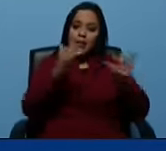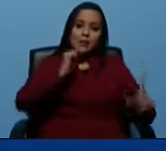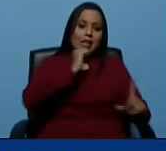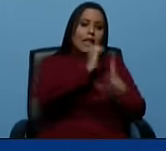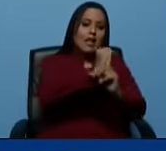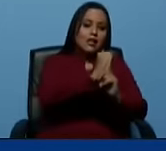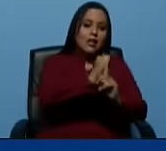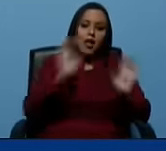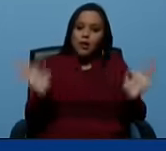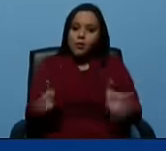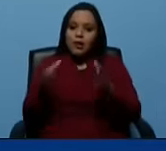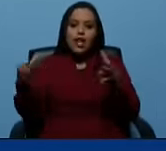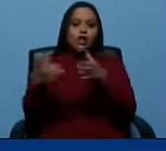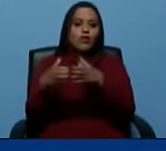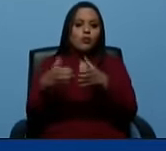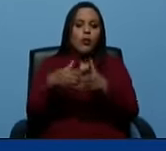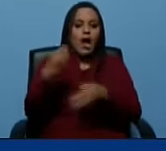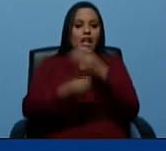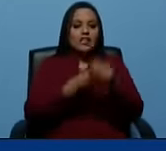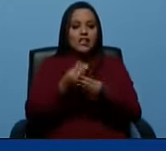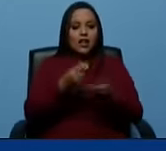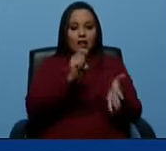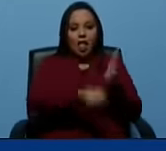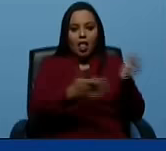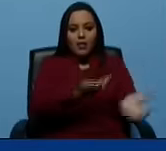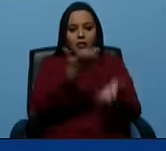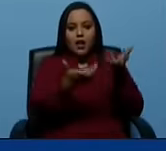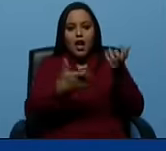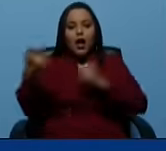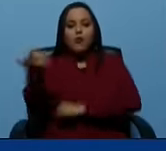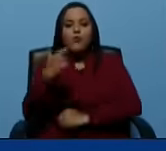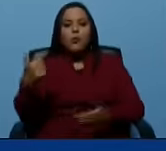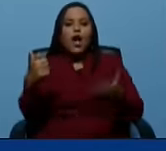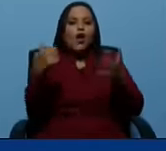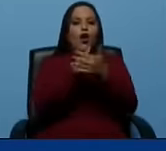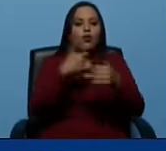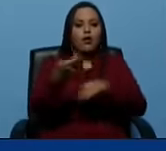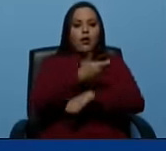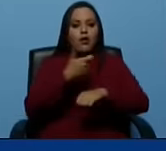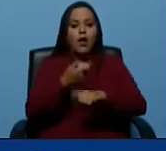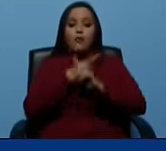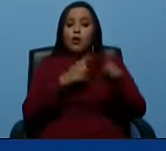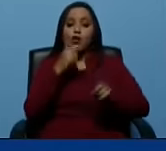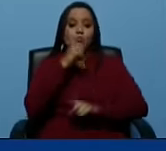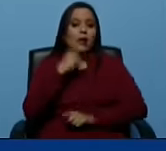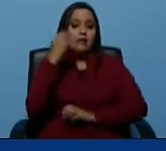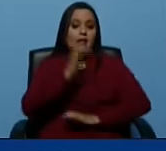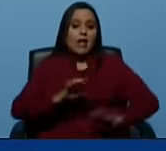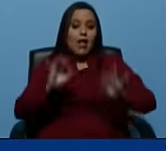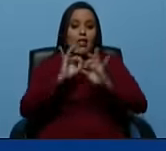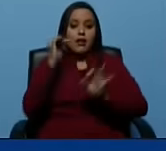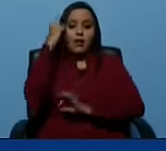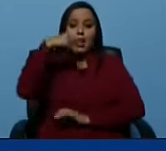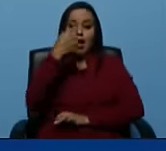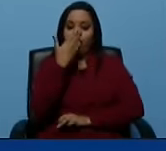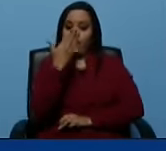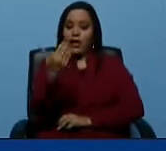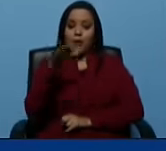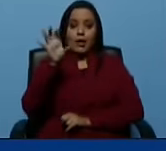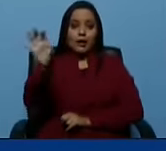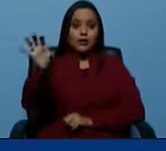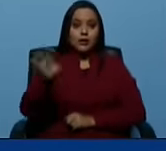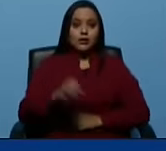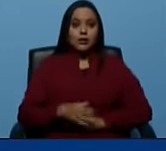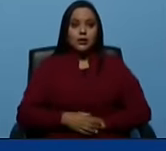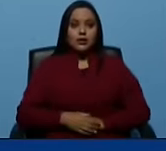que manda con manditos a quemar, que llama a golpe de Estado, pero que no le da la cara a un país.